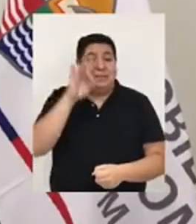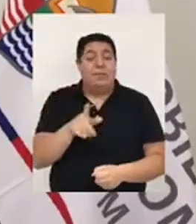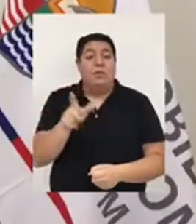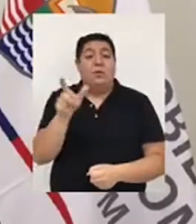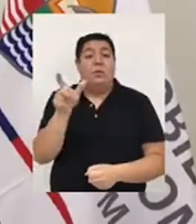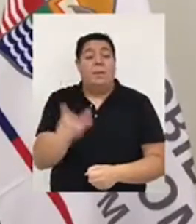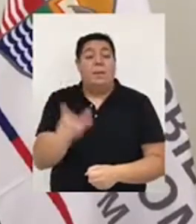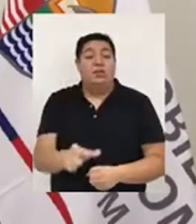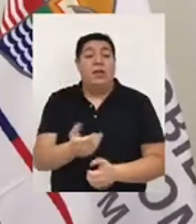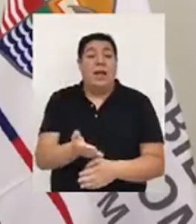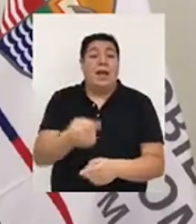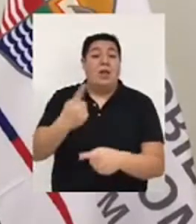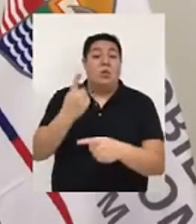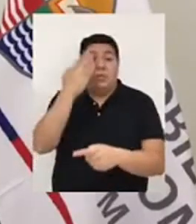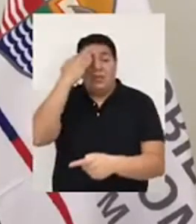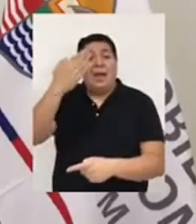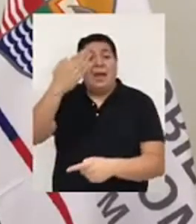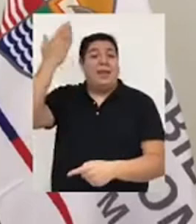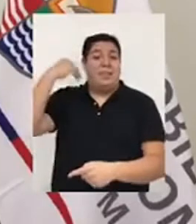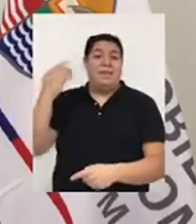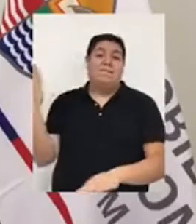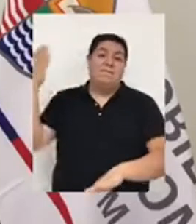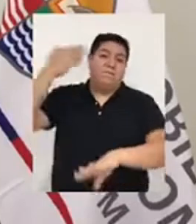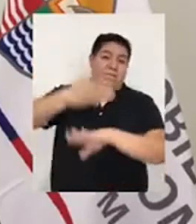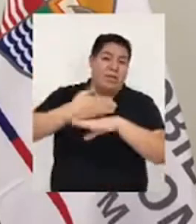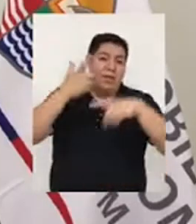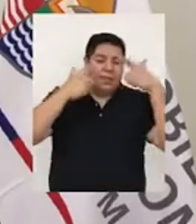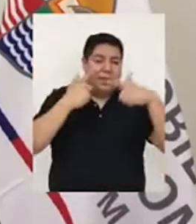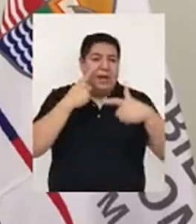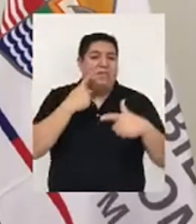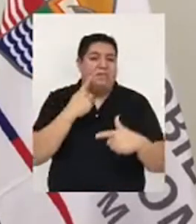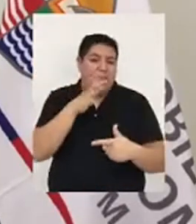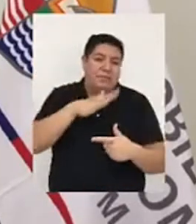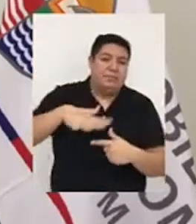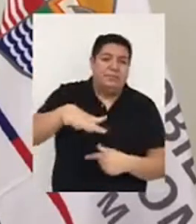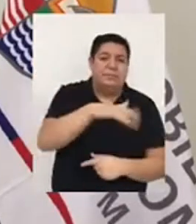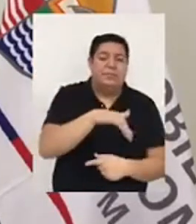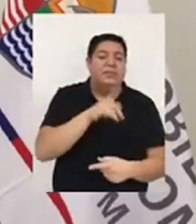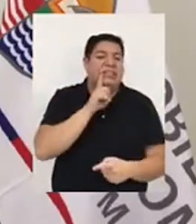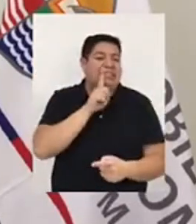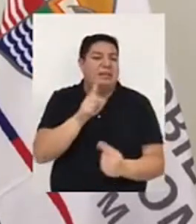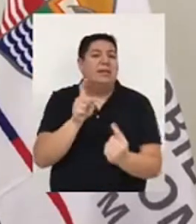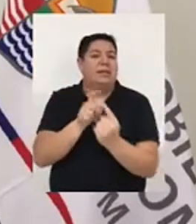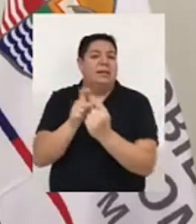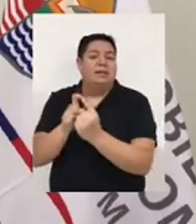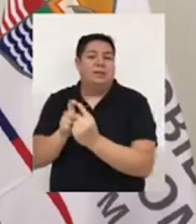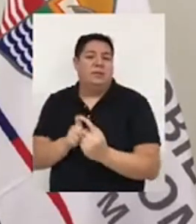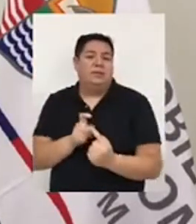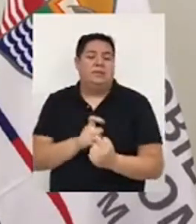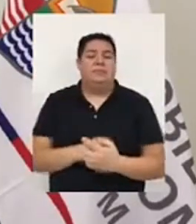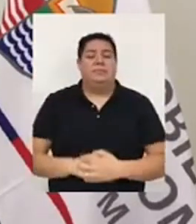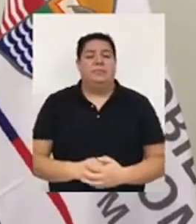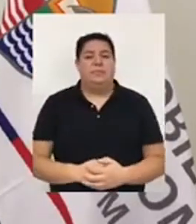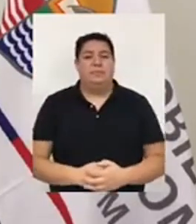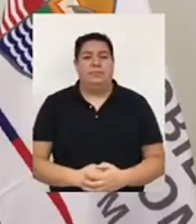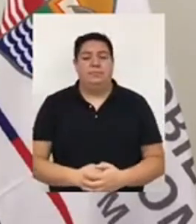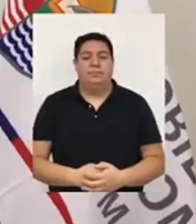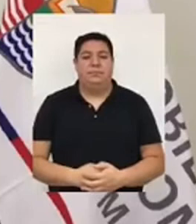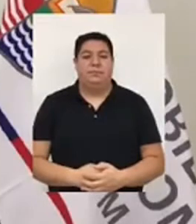el día antes había estado en la comuna de Talca, también se está haciendo el seguimiento a las personas que estuvo en la comuna de Talca. Y